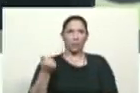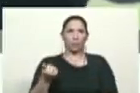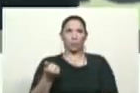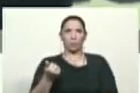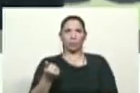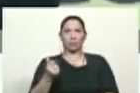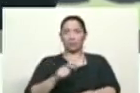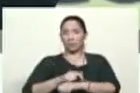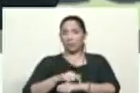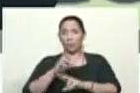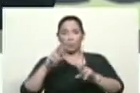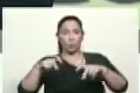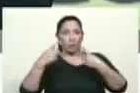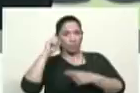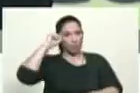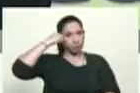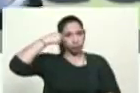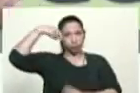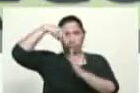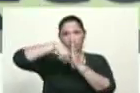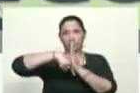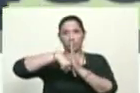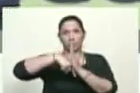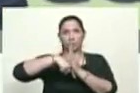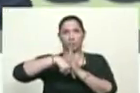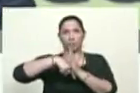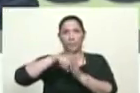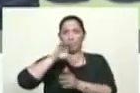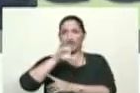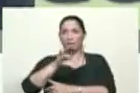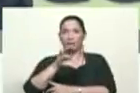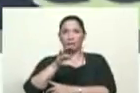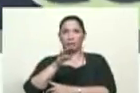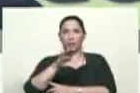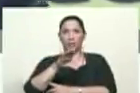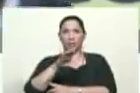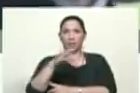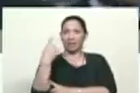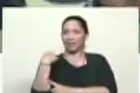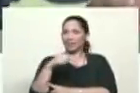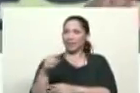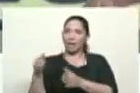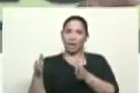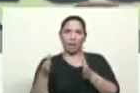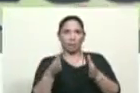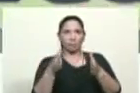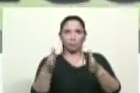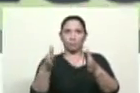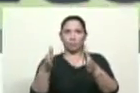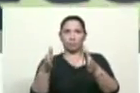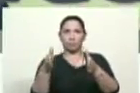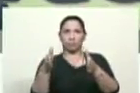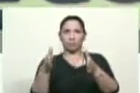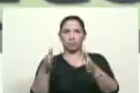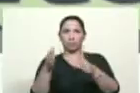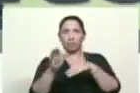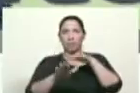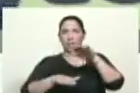para nuevas reflexiones. El país definitivamente tendrá que enrumbarse por